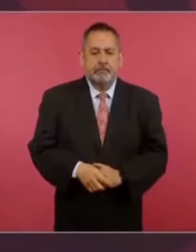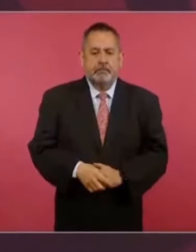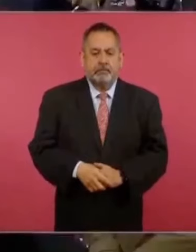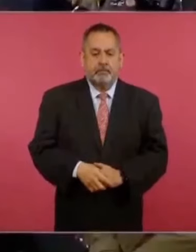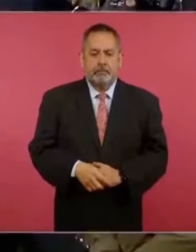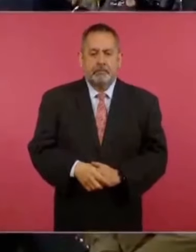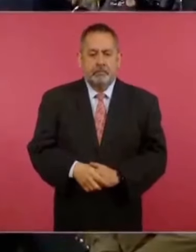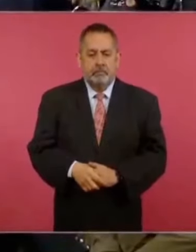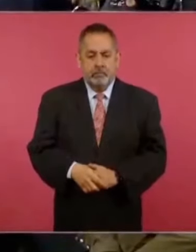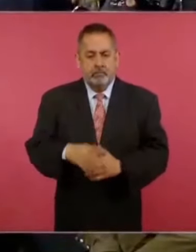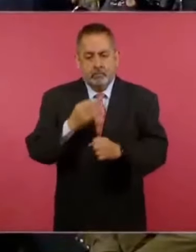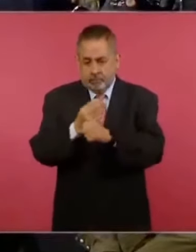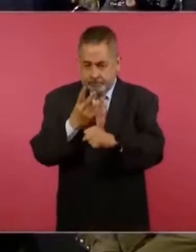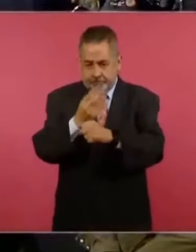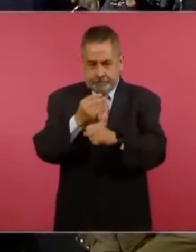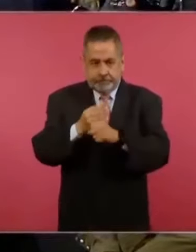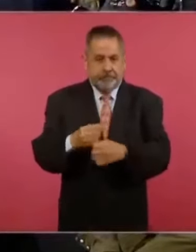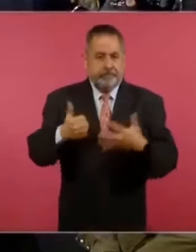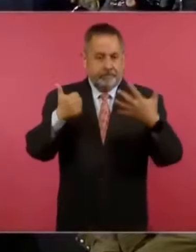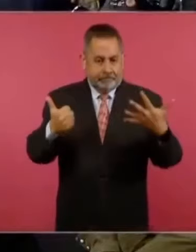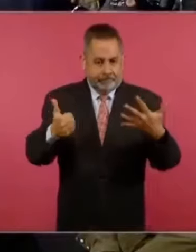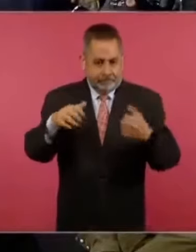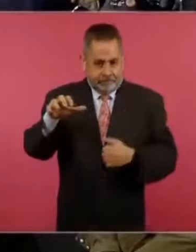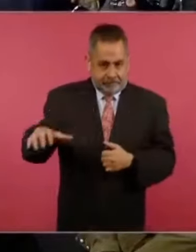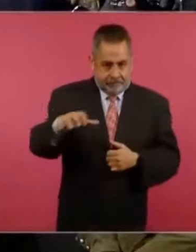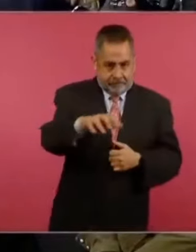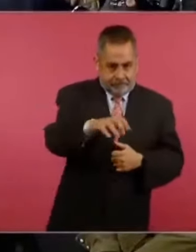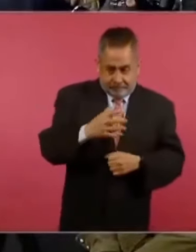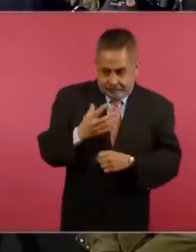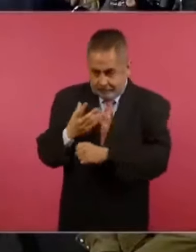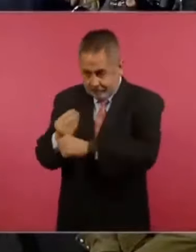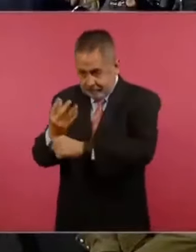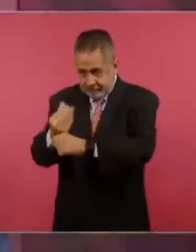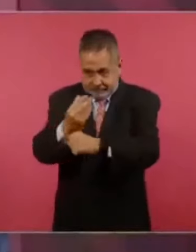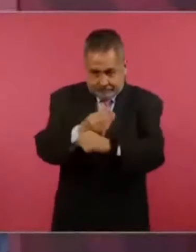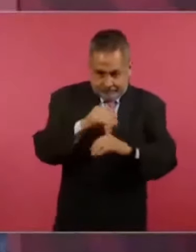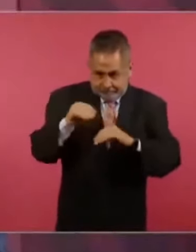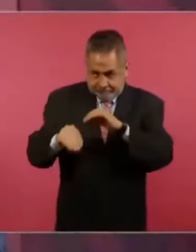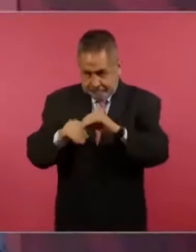estamos rehabilitando las seis, ya va a empezar a producir.